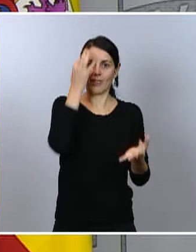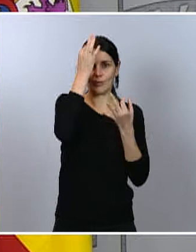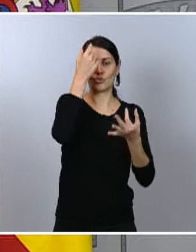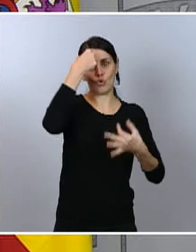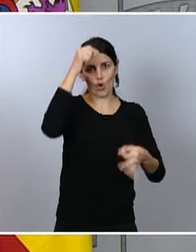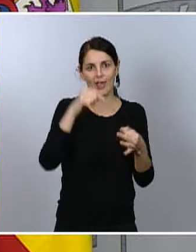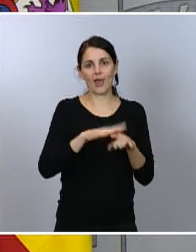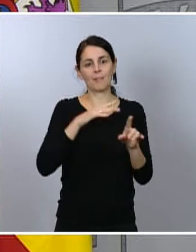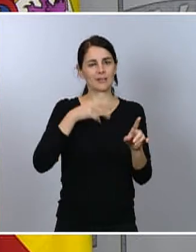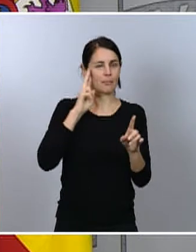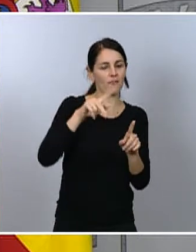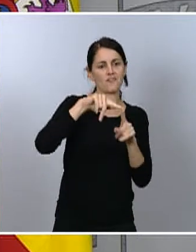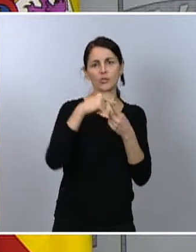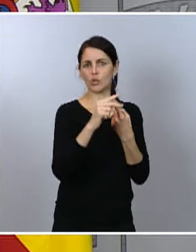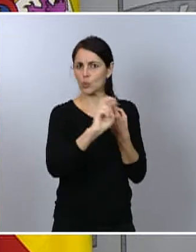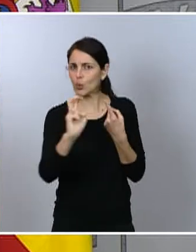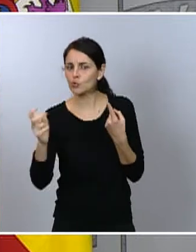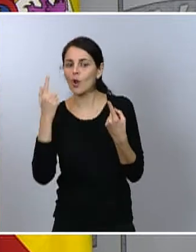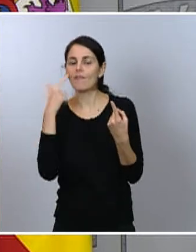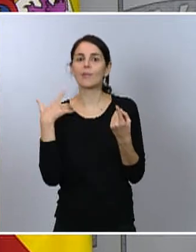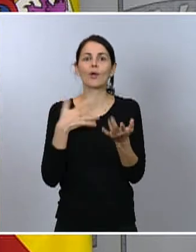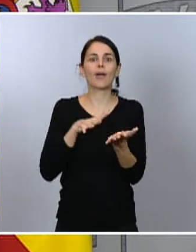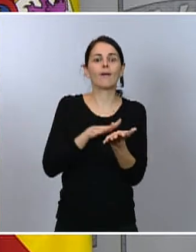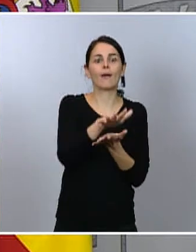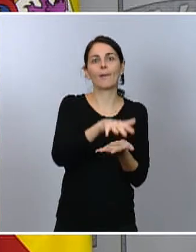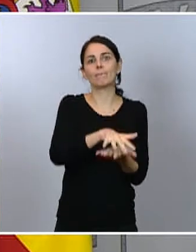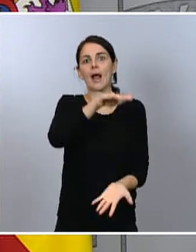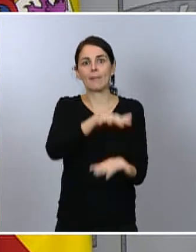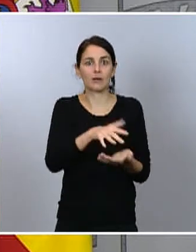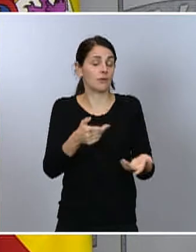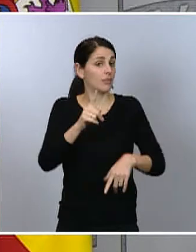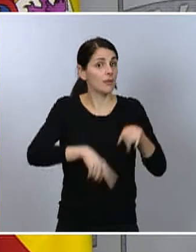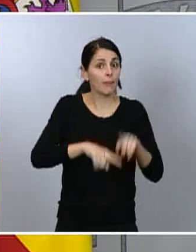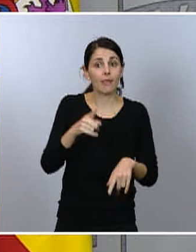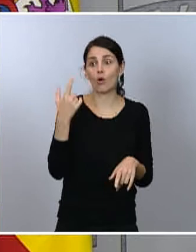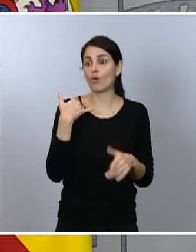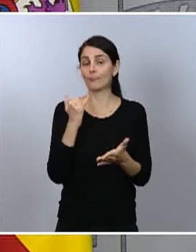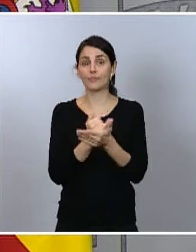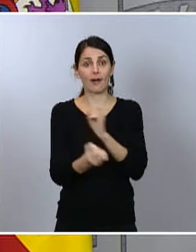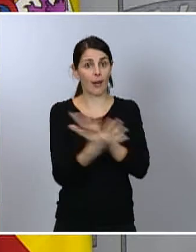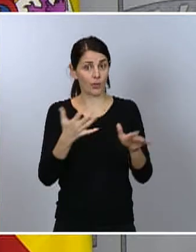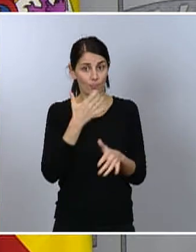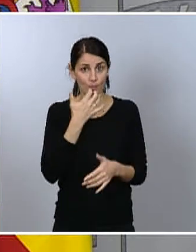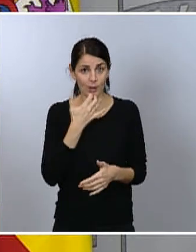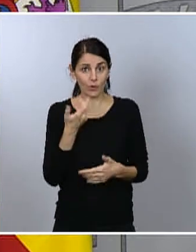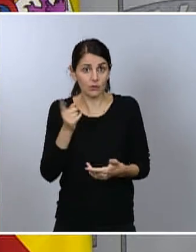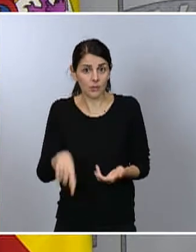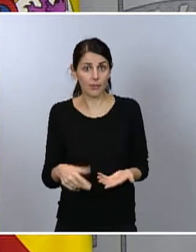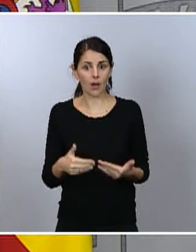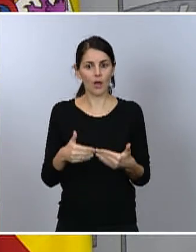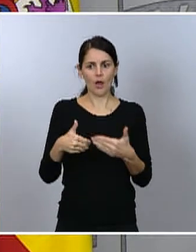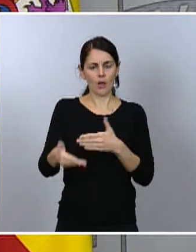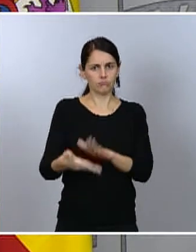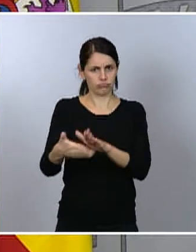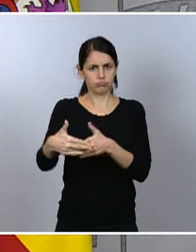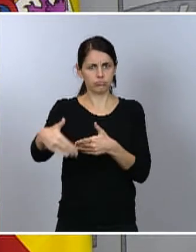que corregir, sin duda alguna, por la precisión de los test rápidos, que vamos a además poder tener la información de los